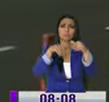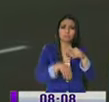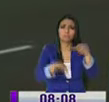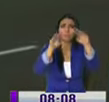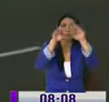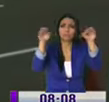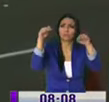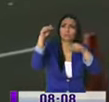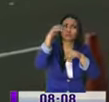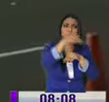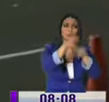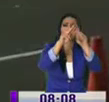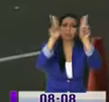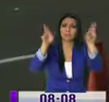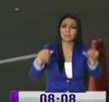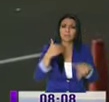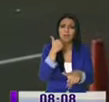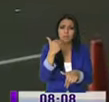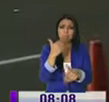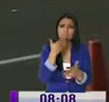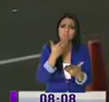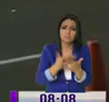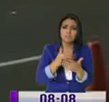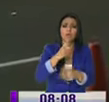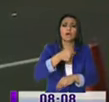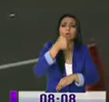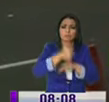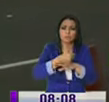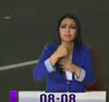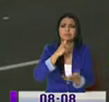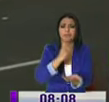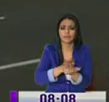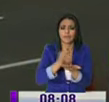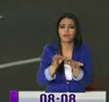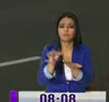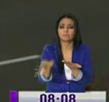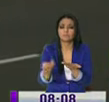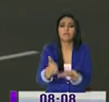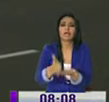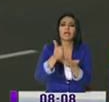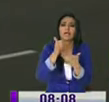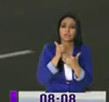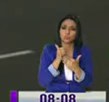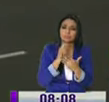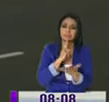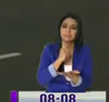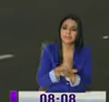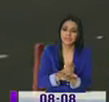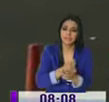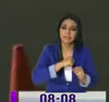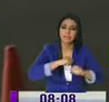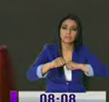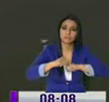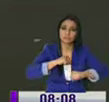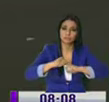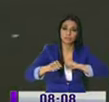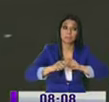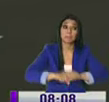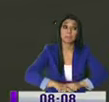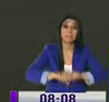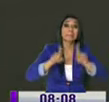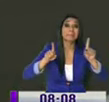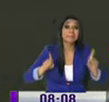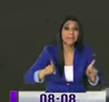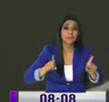agradeciéndole a las diferentes autoridades del cantón que han sabido ayudarlos en estos en estas gestiones pero nosotros como